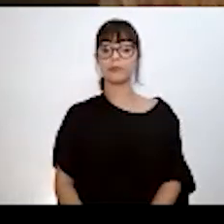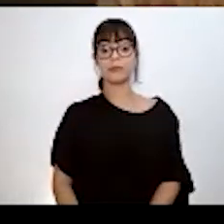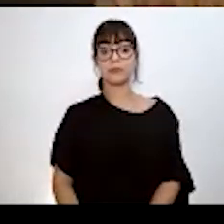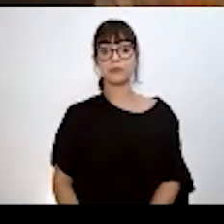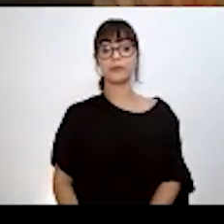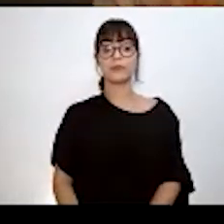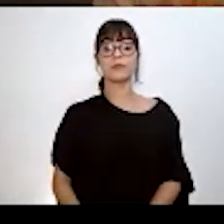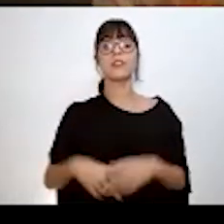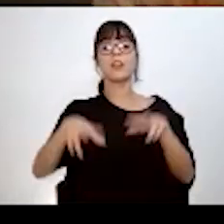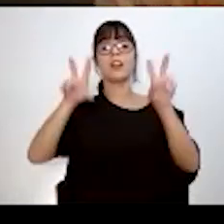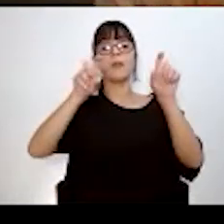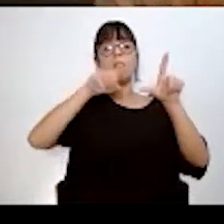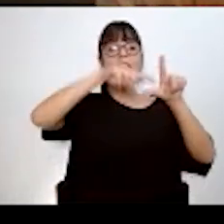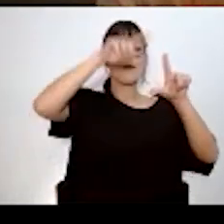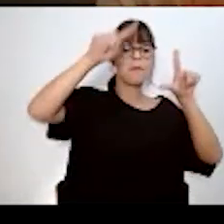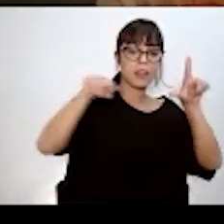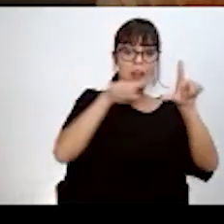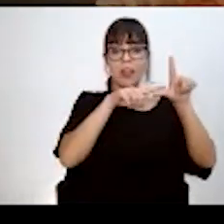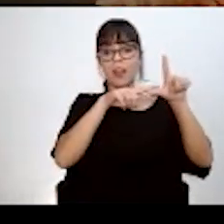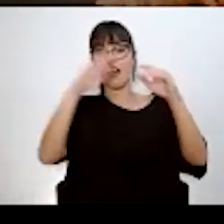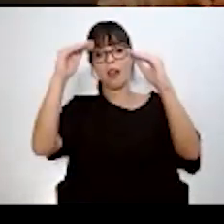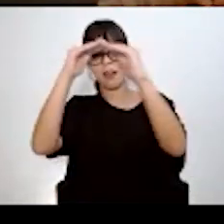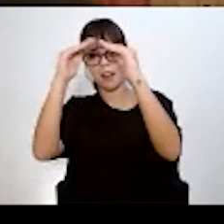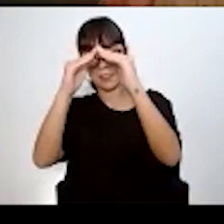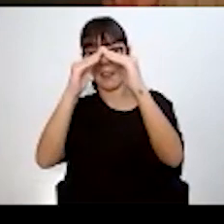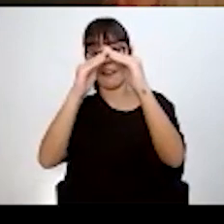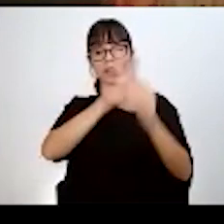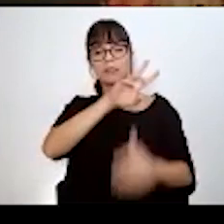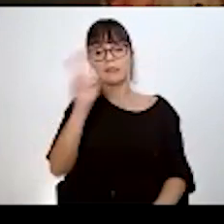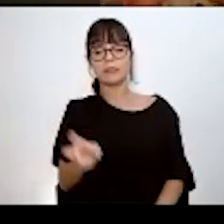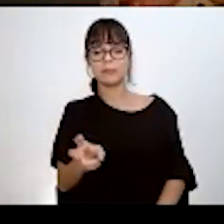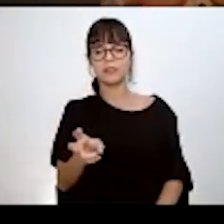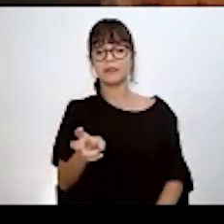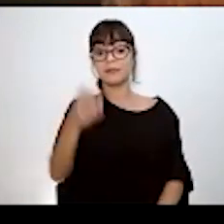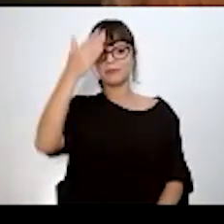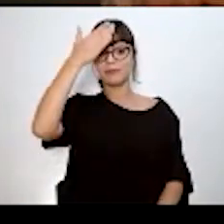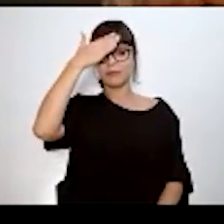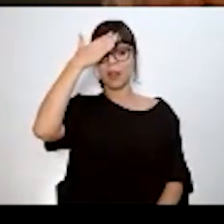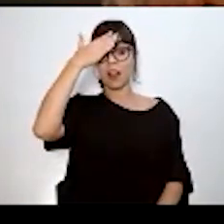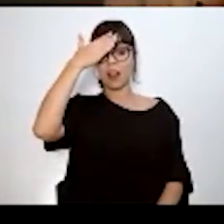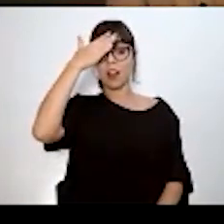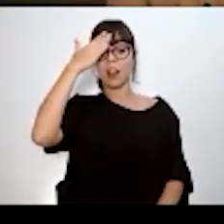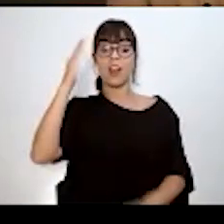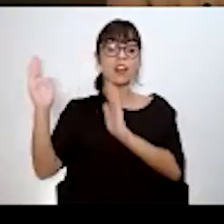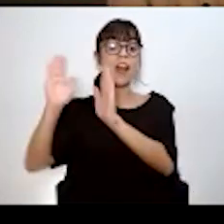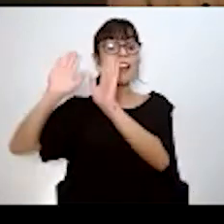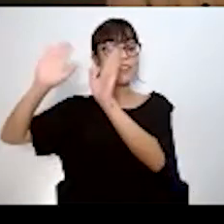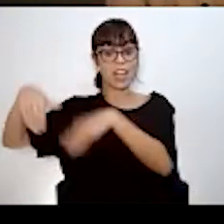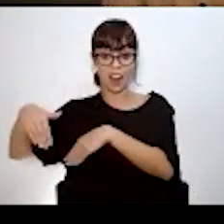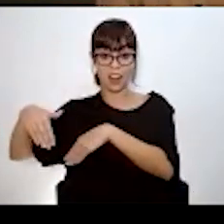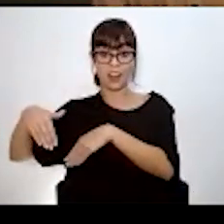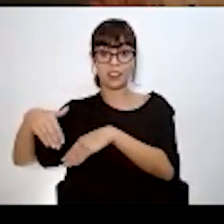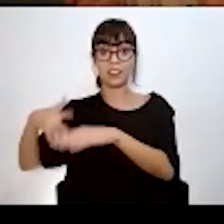ídolos, las pintaderas, las casas, la cerámica pintada, se concentra fundamentalmente en ese último momento. No significa que todo